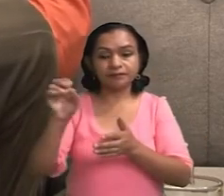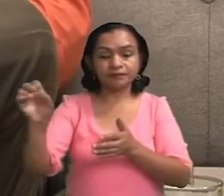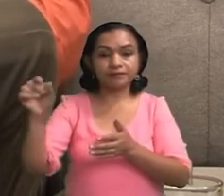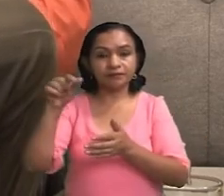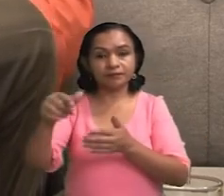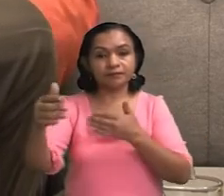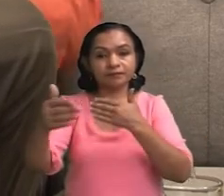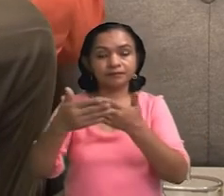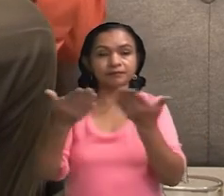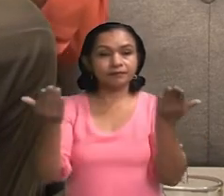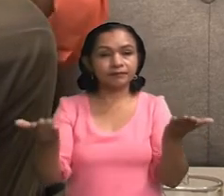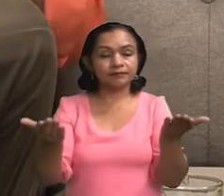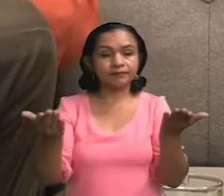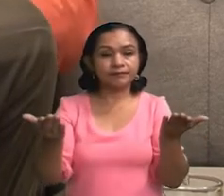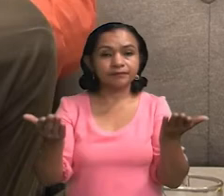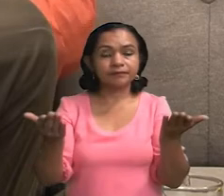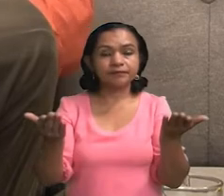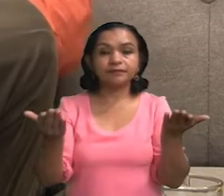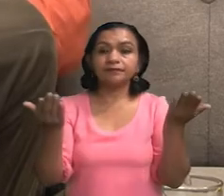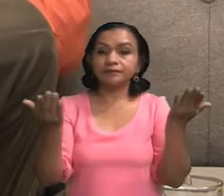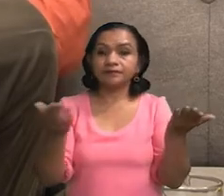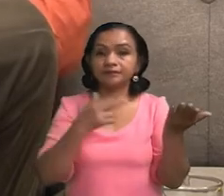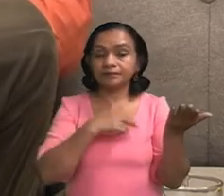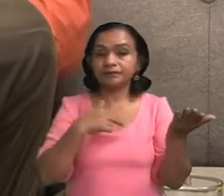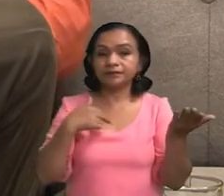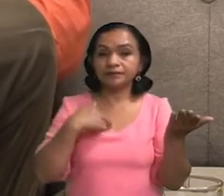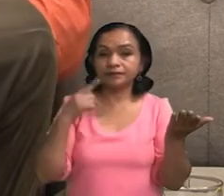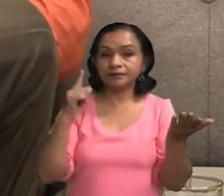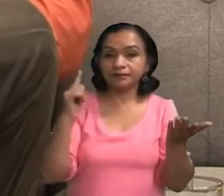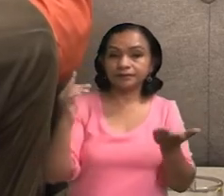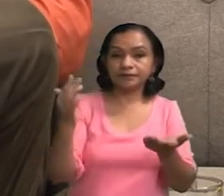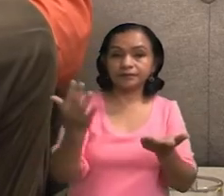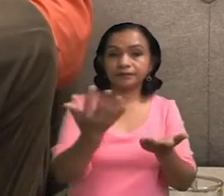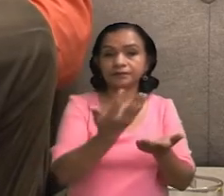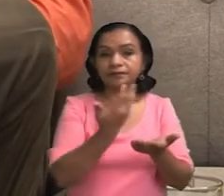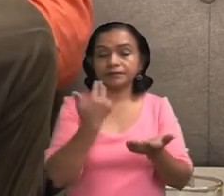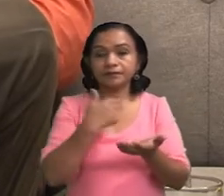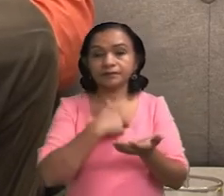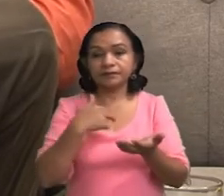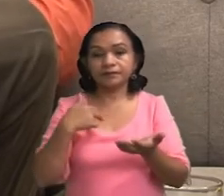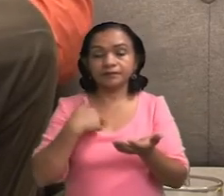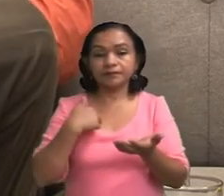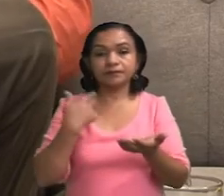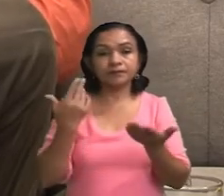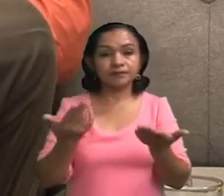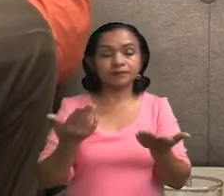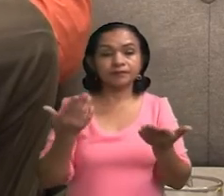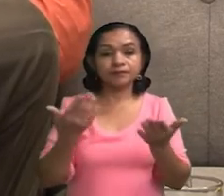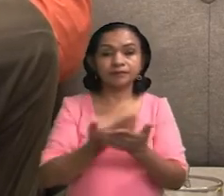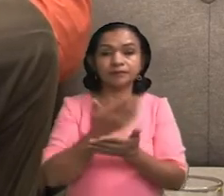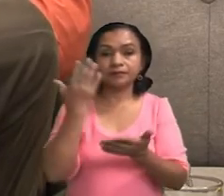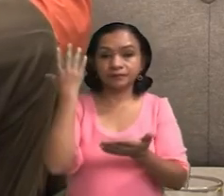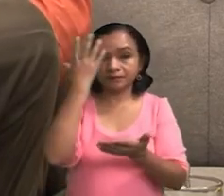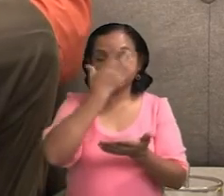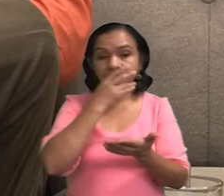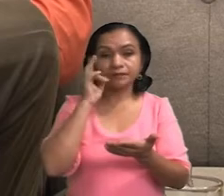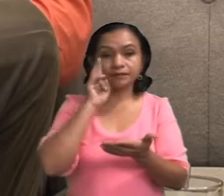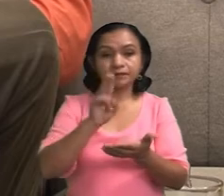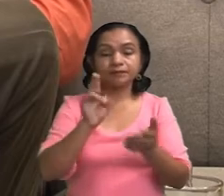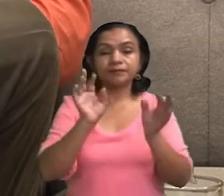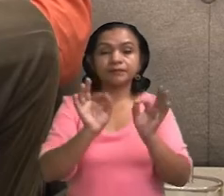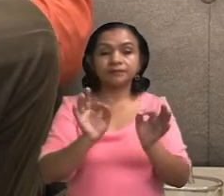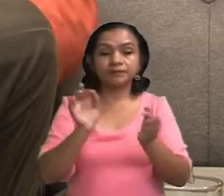matadero. Entonces, definitivamente, toda esa infraestructura es un atractivo fundamental para